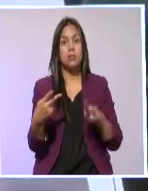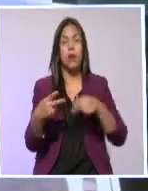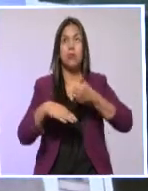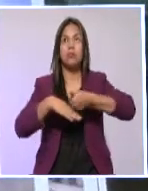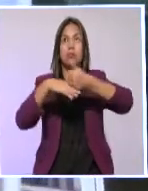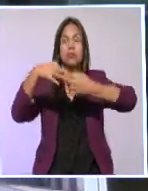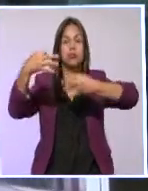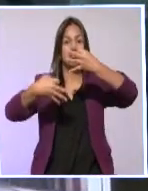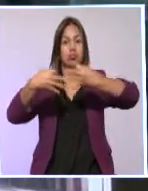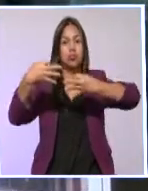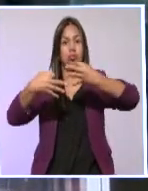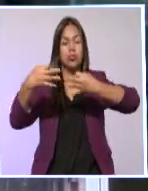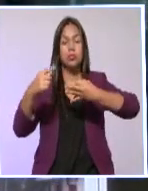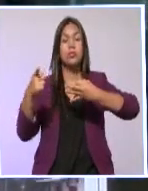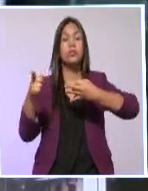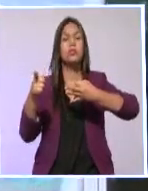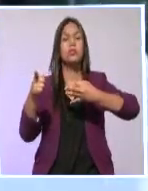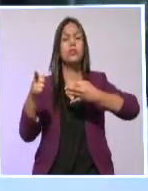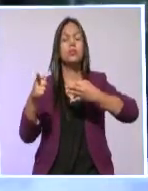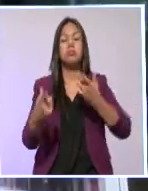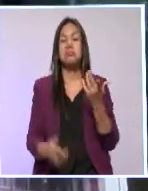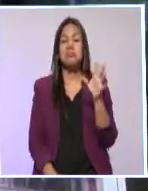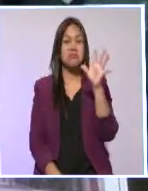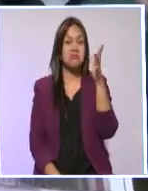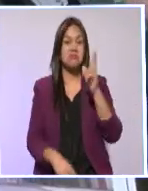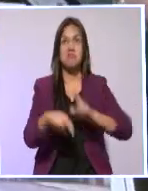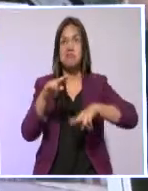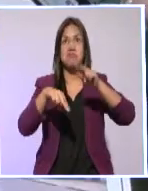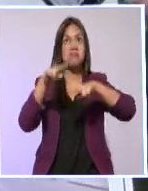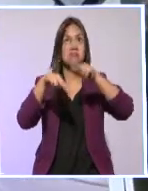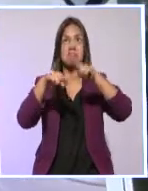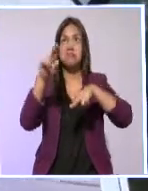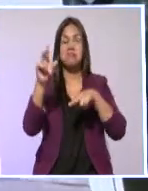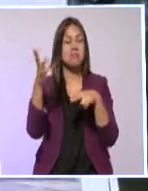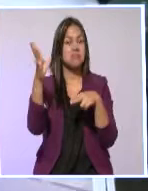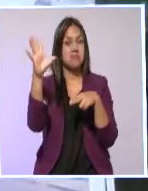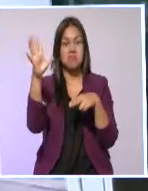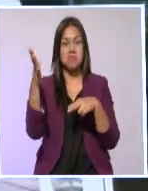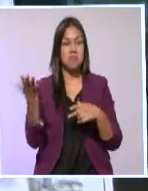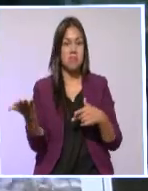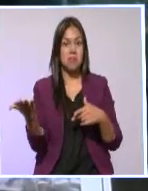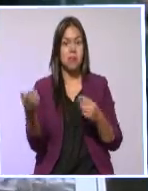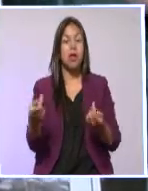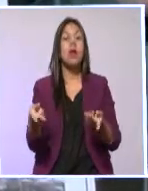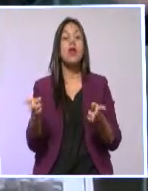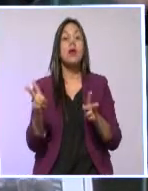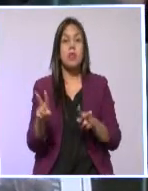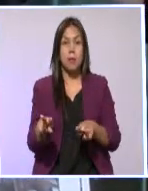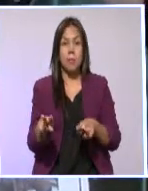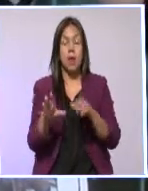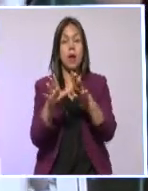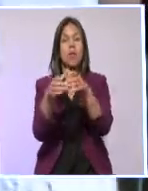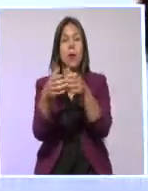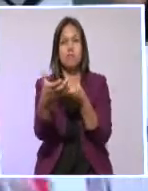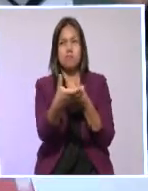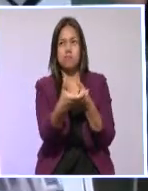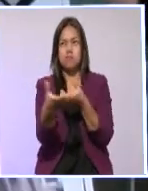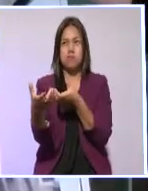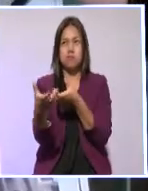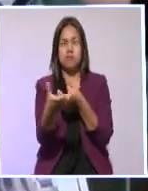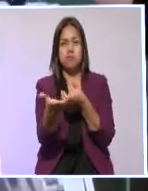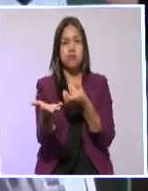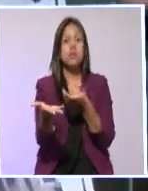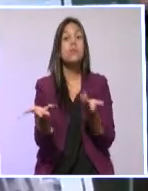en la ciudad de la universitaria no ha sido reconstruida. El cuerpo de bomberos de Puerto Viejo es un canchón.